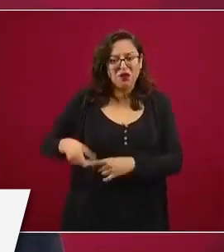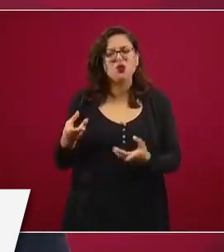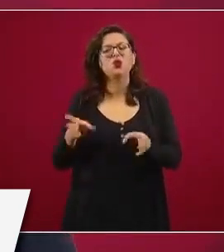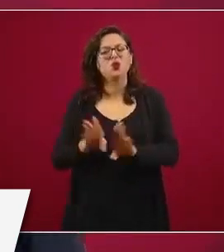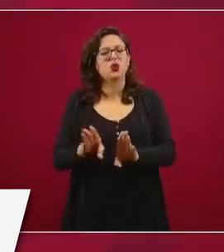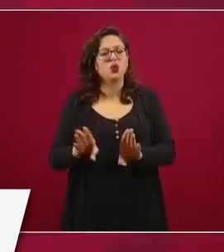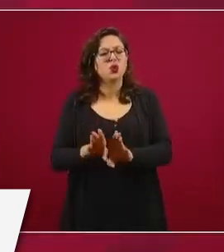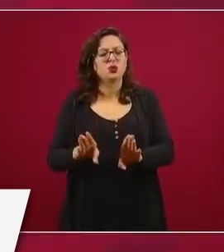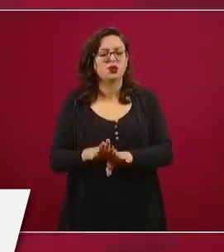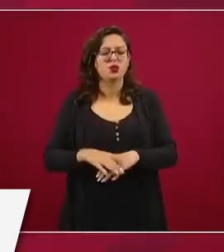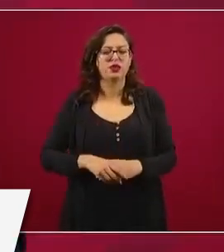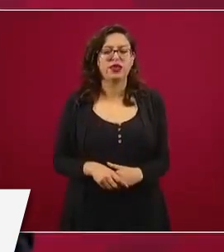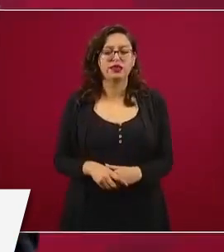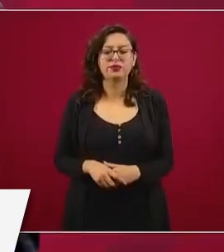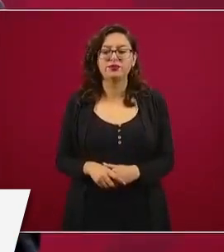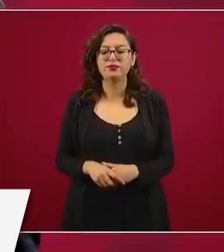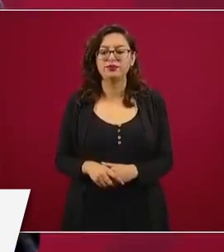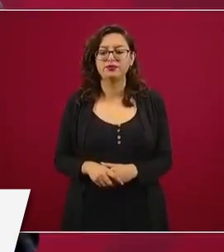Porque no me digan